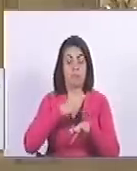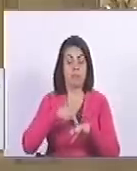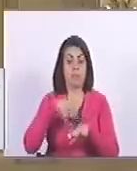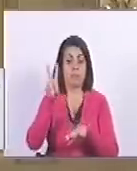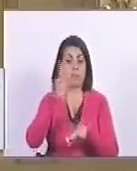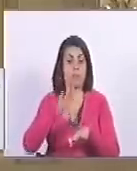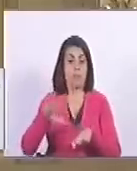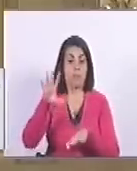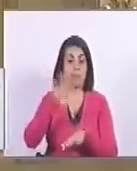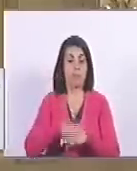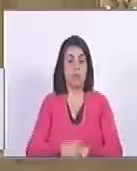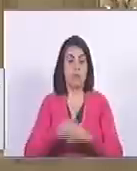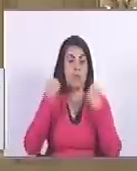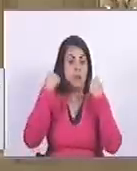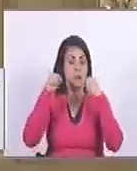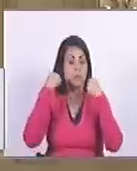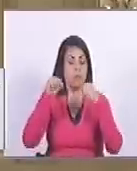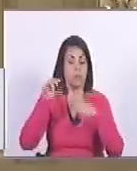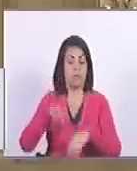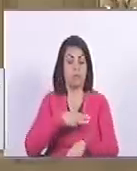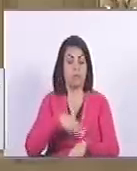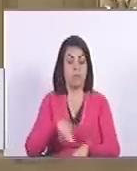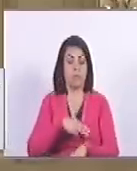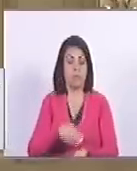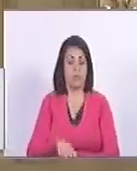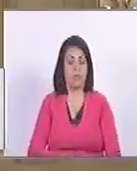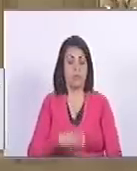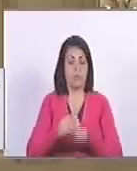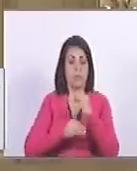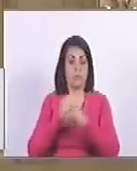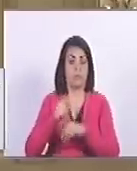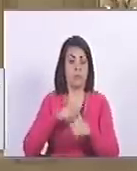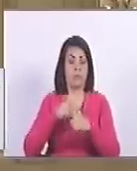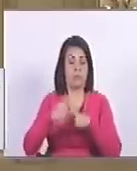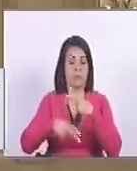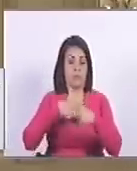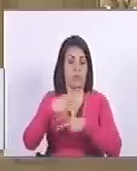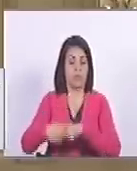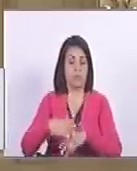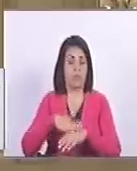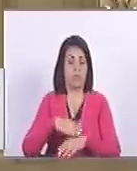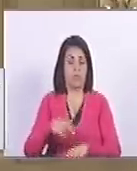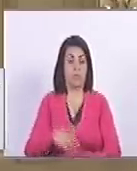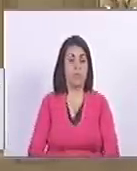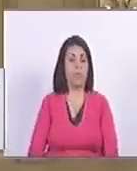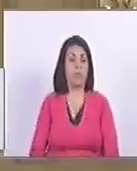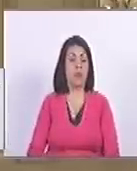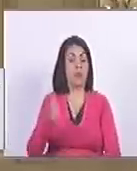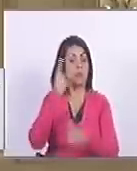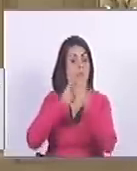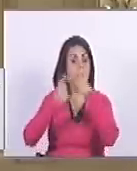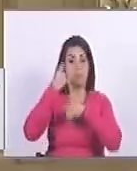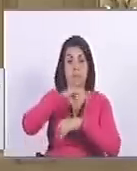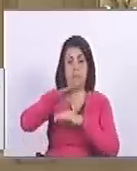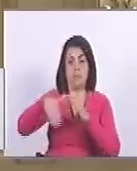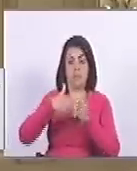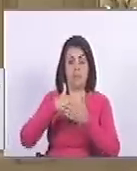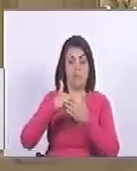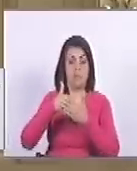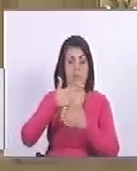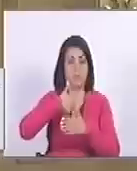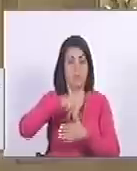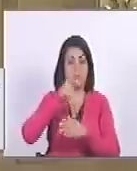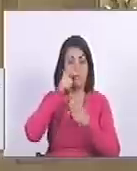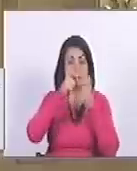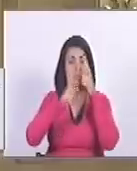en Venezuela la práctica de la música coral es ancestral, heredada de la forma colectiva en que